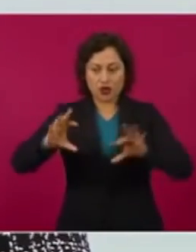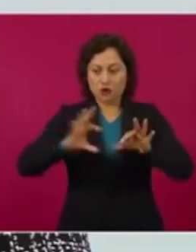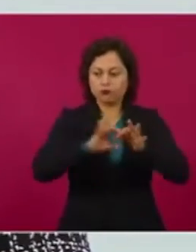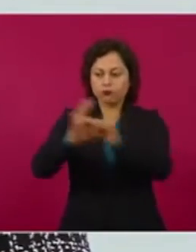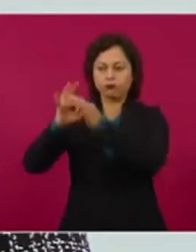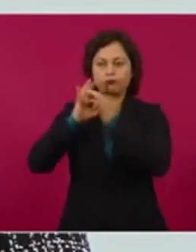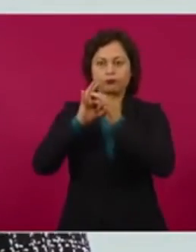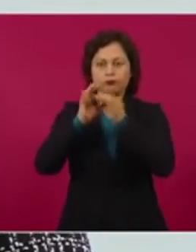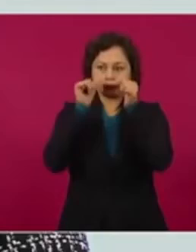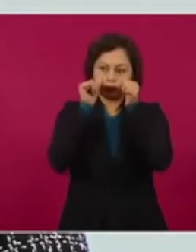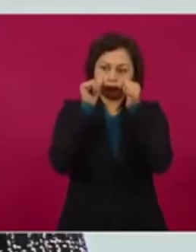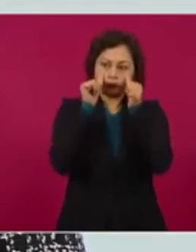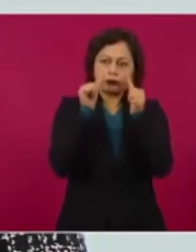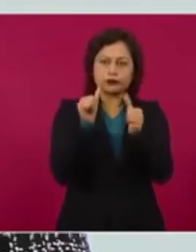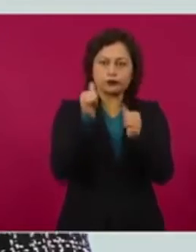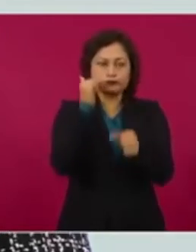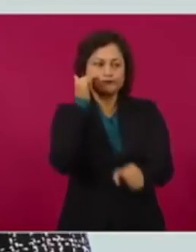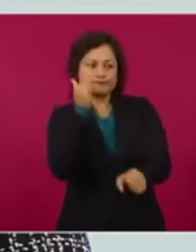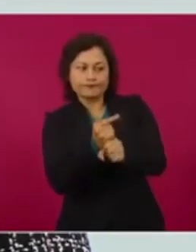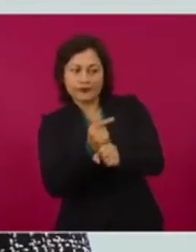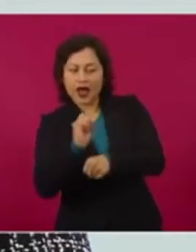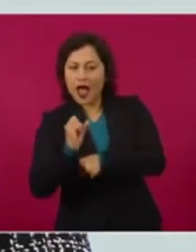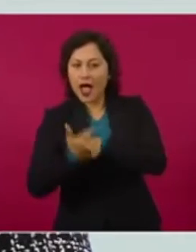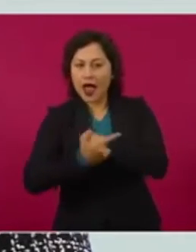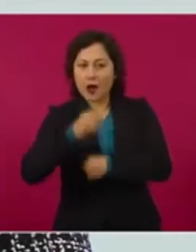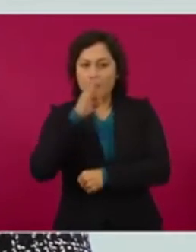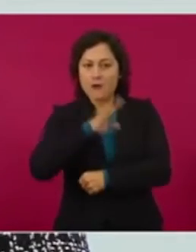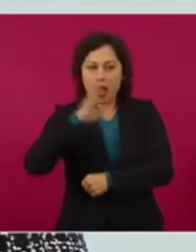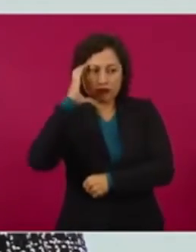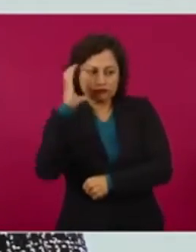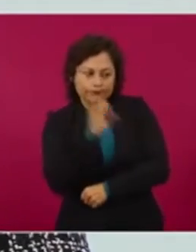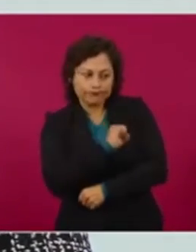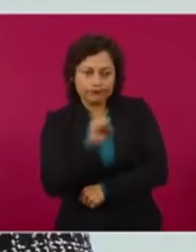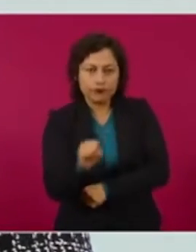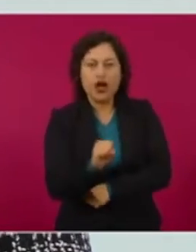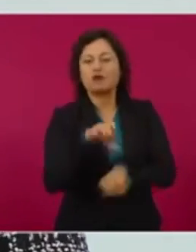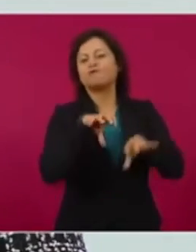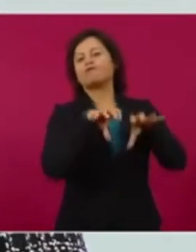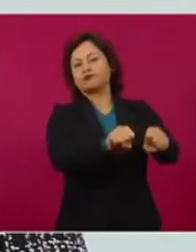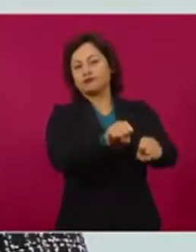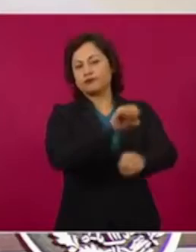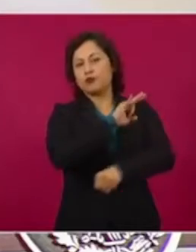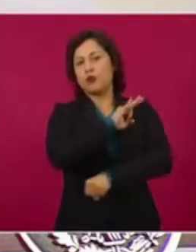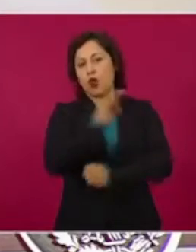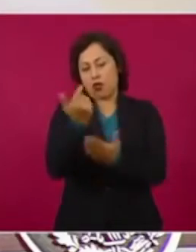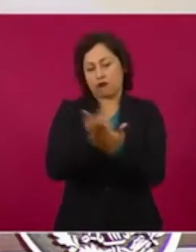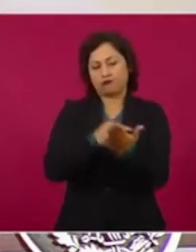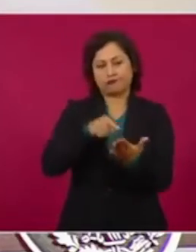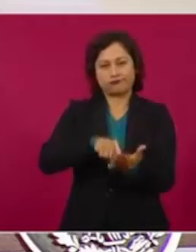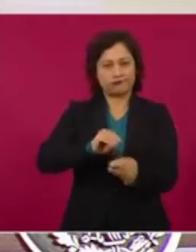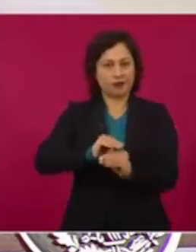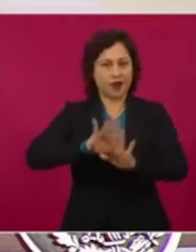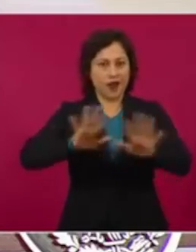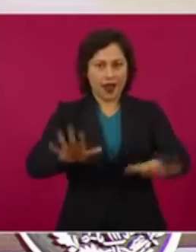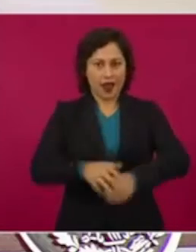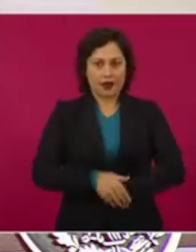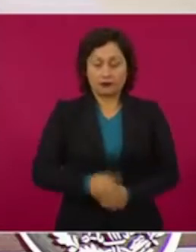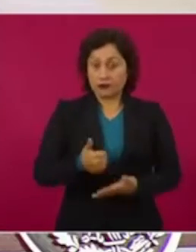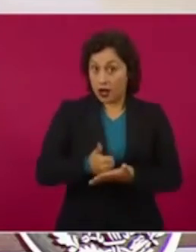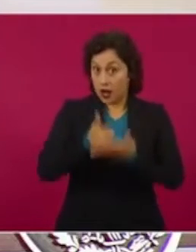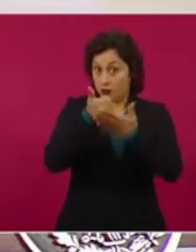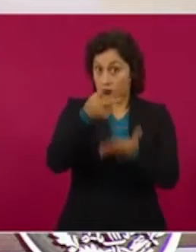la impunidad. Pero también contribuirá al mejoramiento de la seguridad pública en municipios y